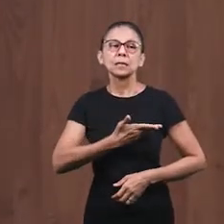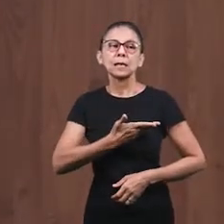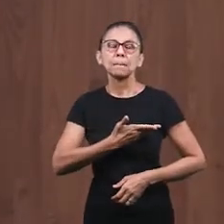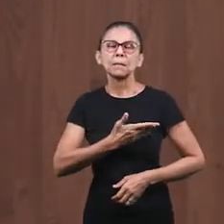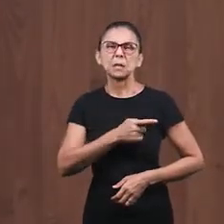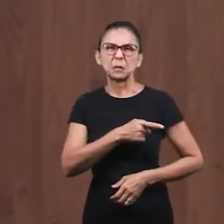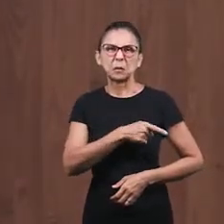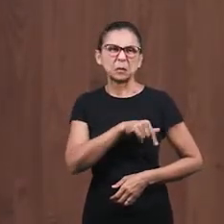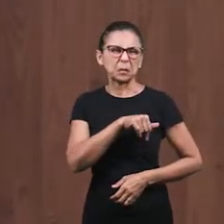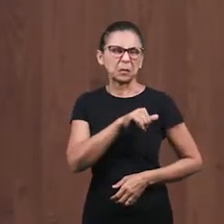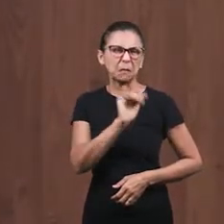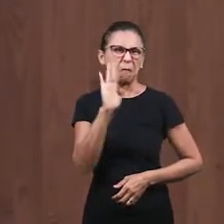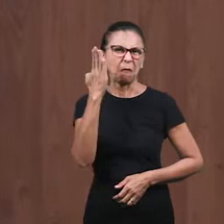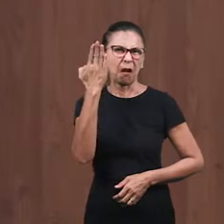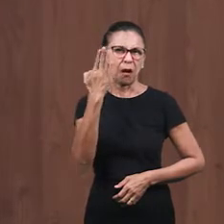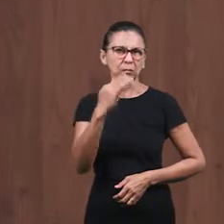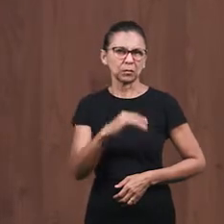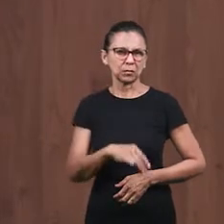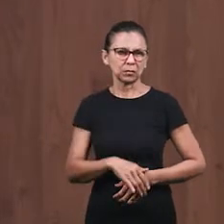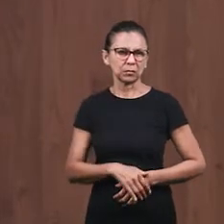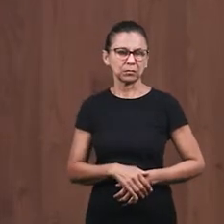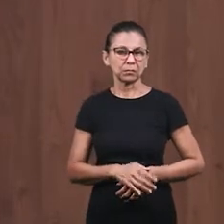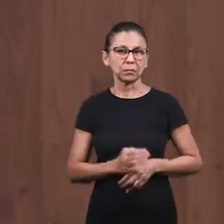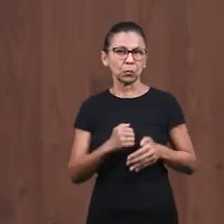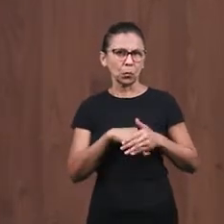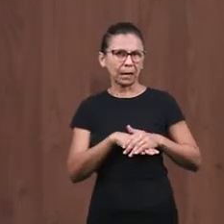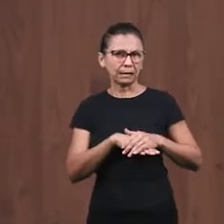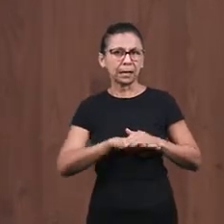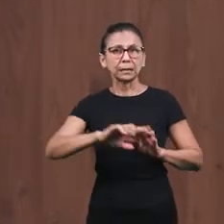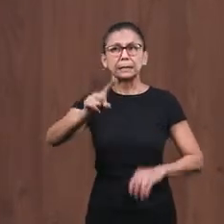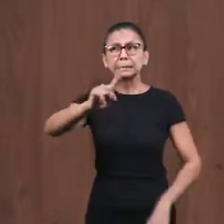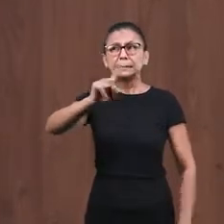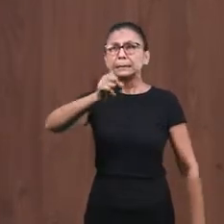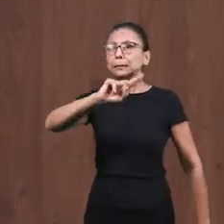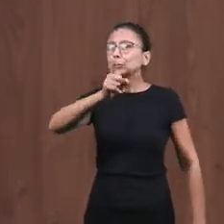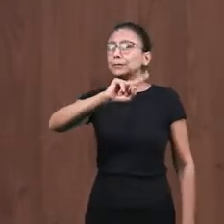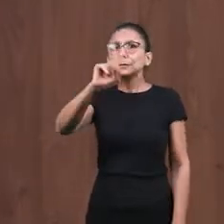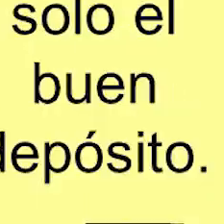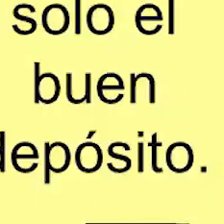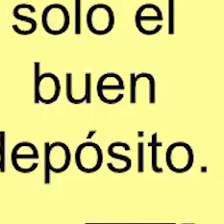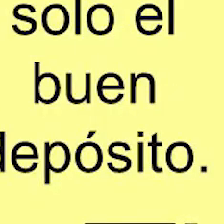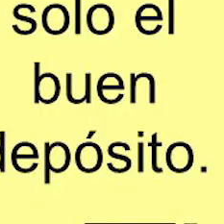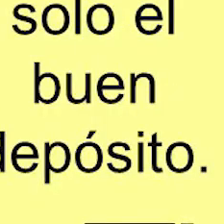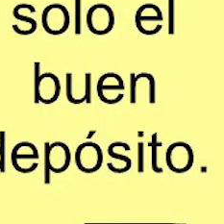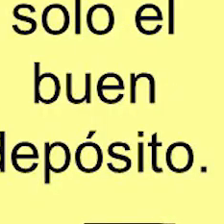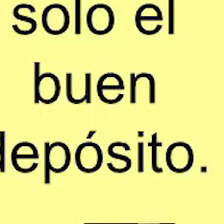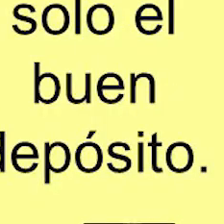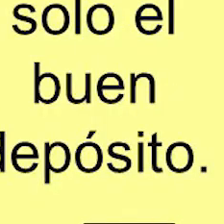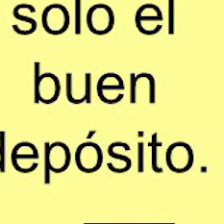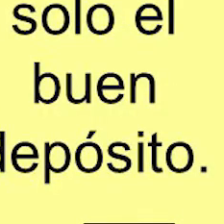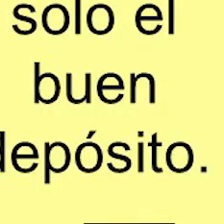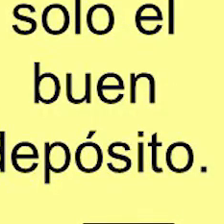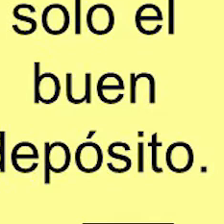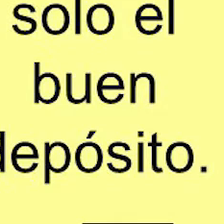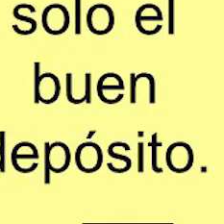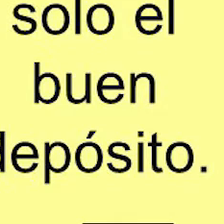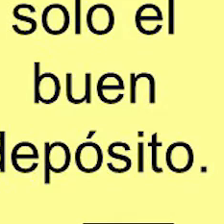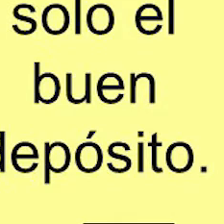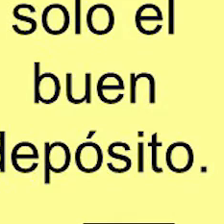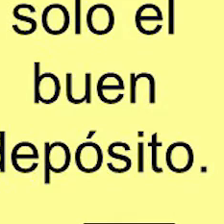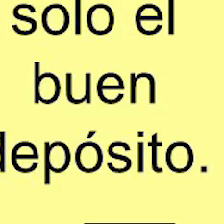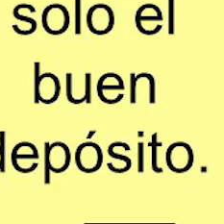que quieren apartarnos del Señor, ¿debemos guardar en nuestro corazón? No debemos guardar nada de